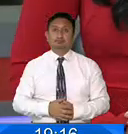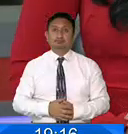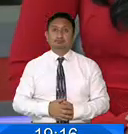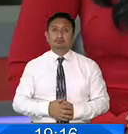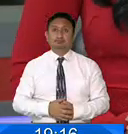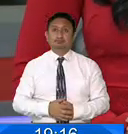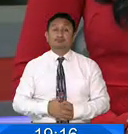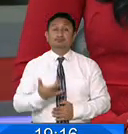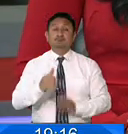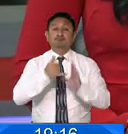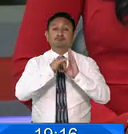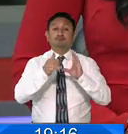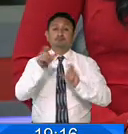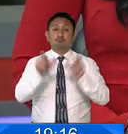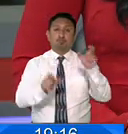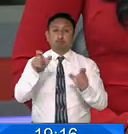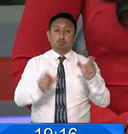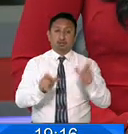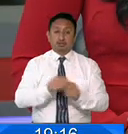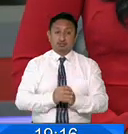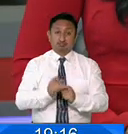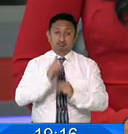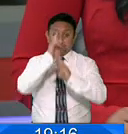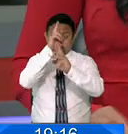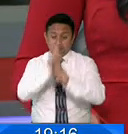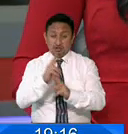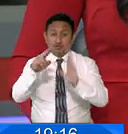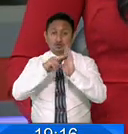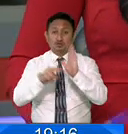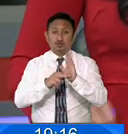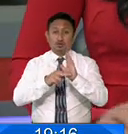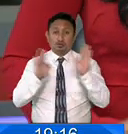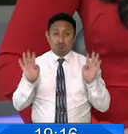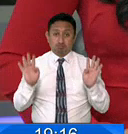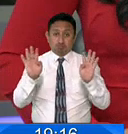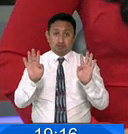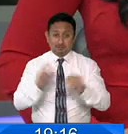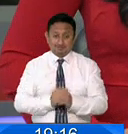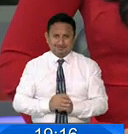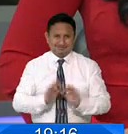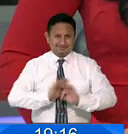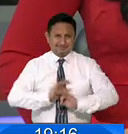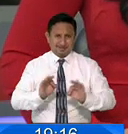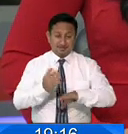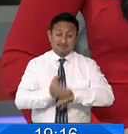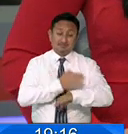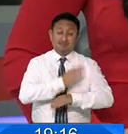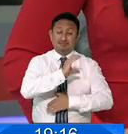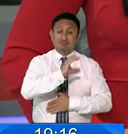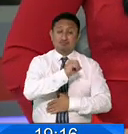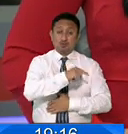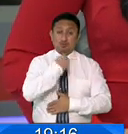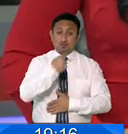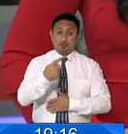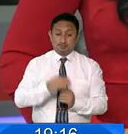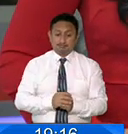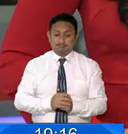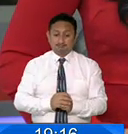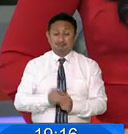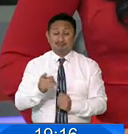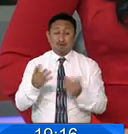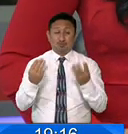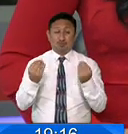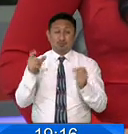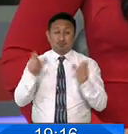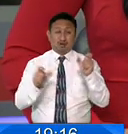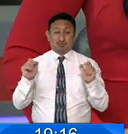mañana varias personas no respetaron las medidas de restricciones emitidas por el COE cantonal y generaron aglomeraciones cuyos